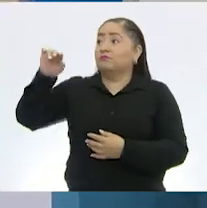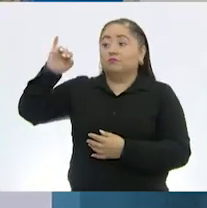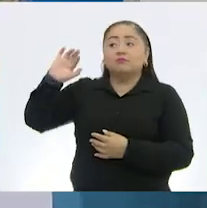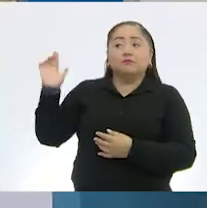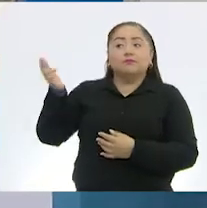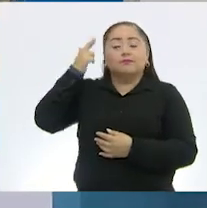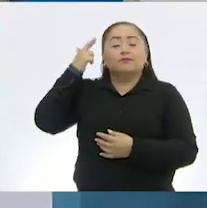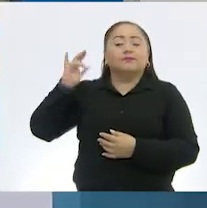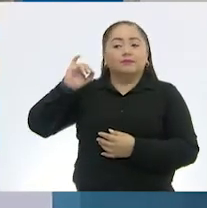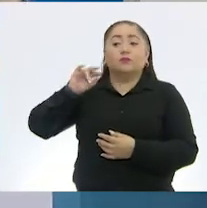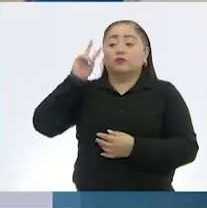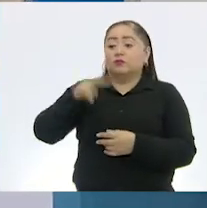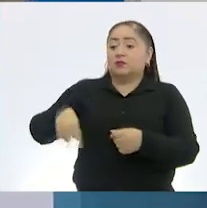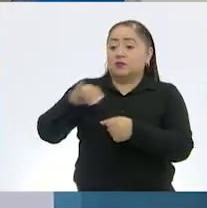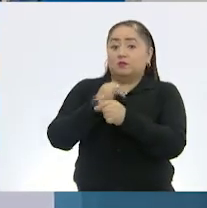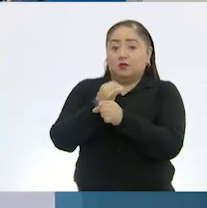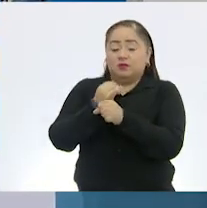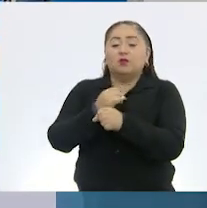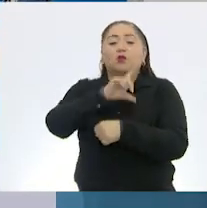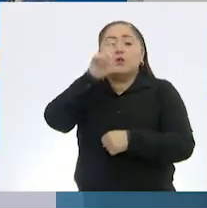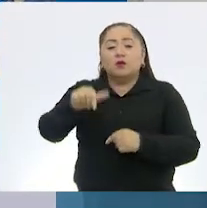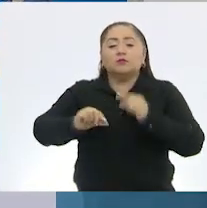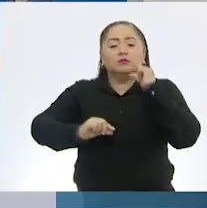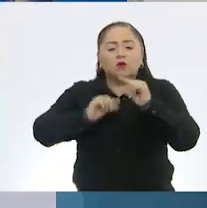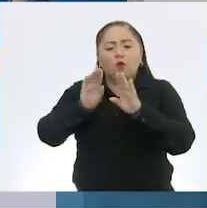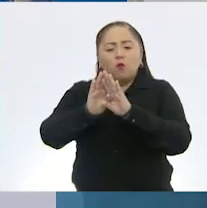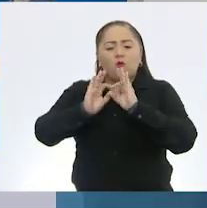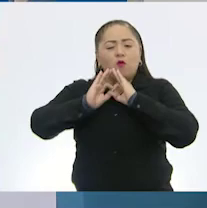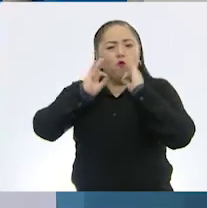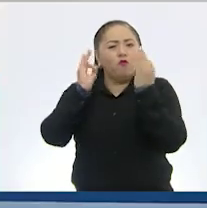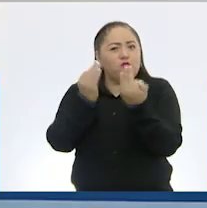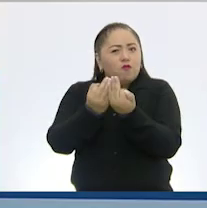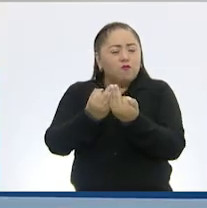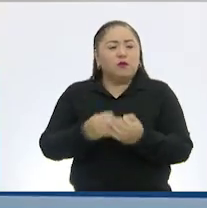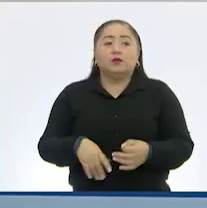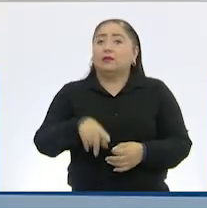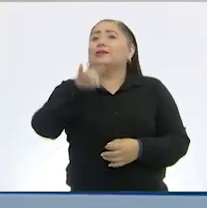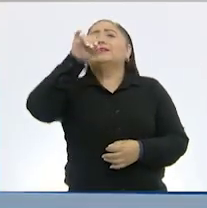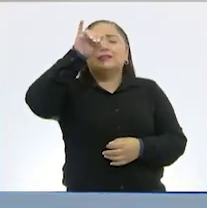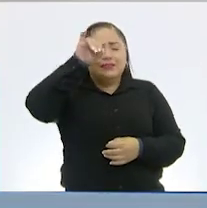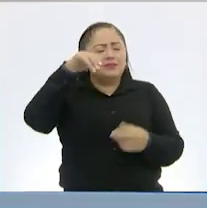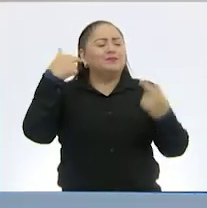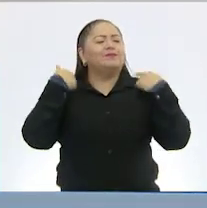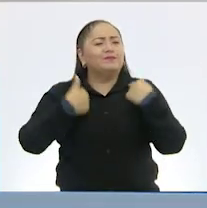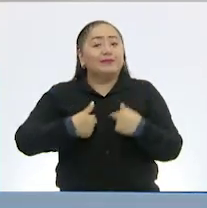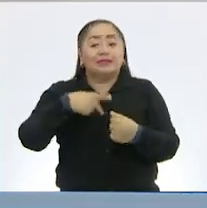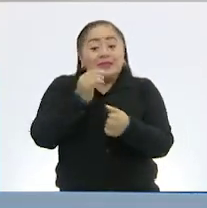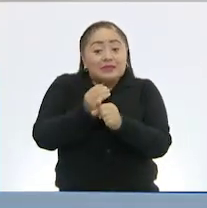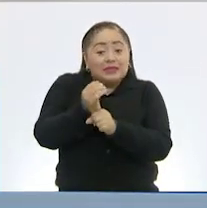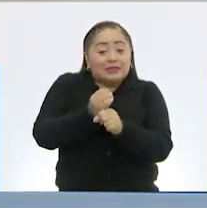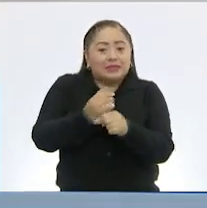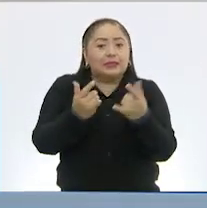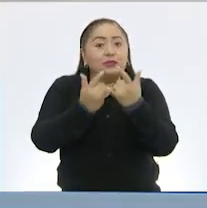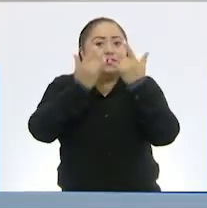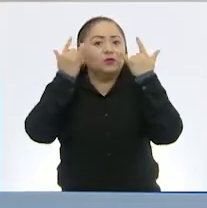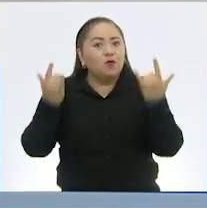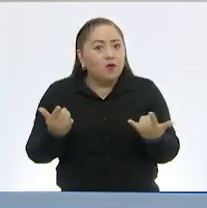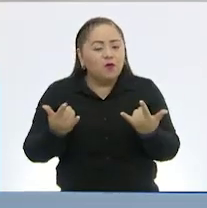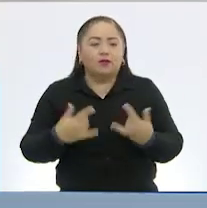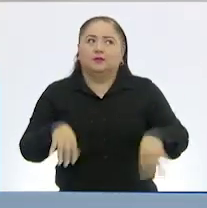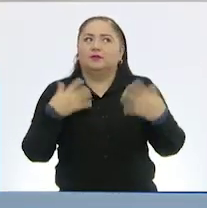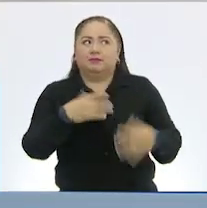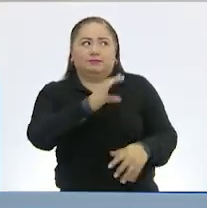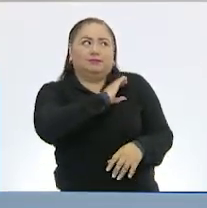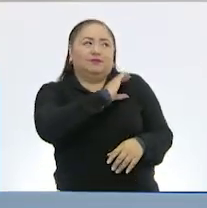Sí, nuestra investigación ha ido tomando forma poco a poco. Sí, nuestra investigación histórica, mi querido